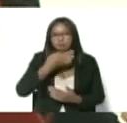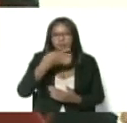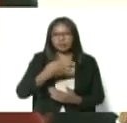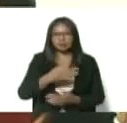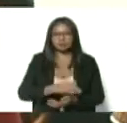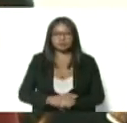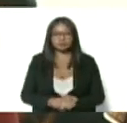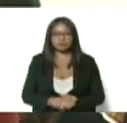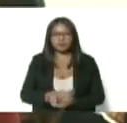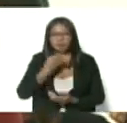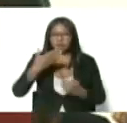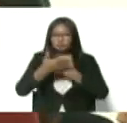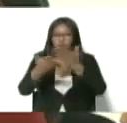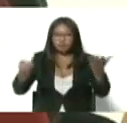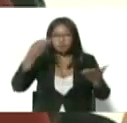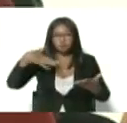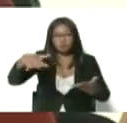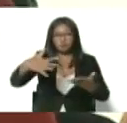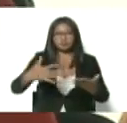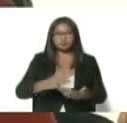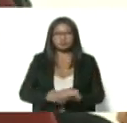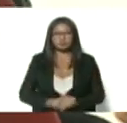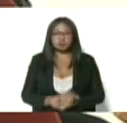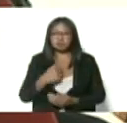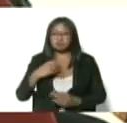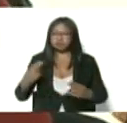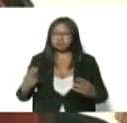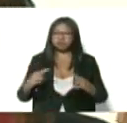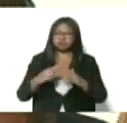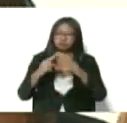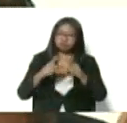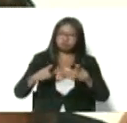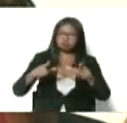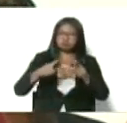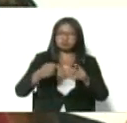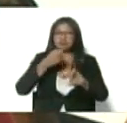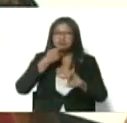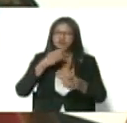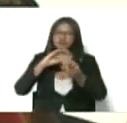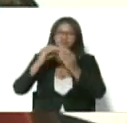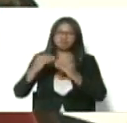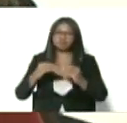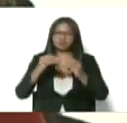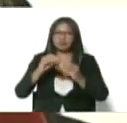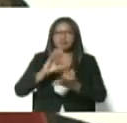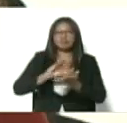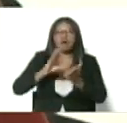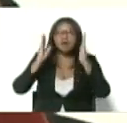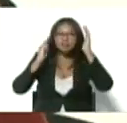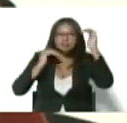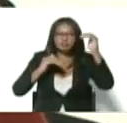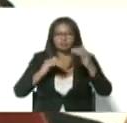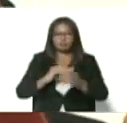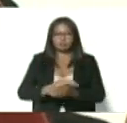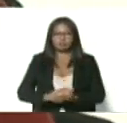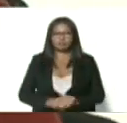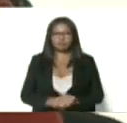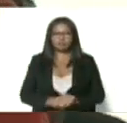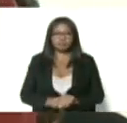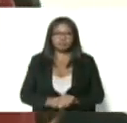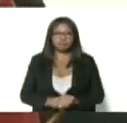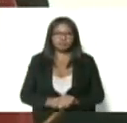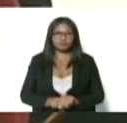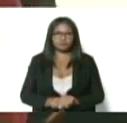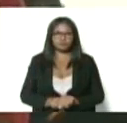buenas tardes pueblo de venezuela bueno aquí nos encontramos en este bonito centro bonito centro de atención a